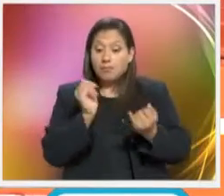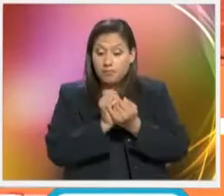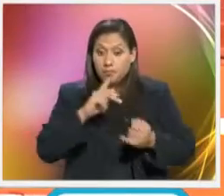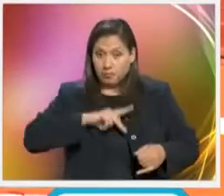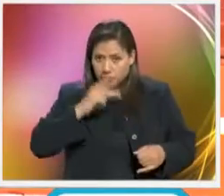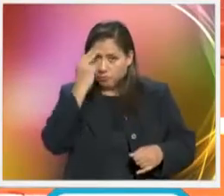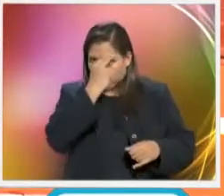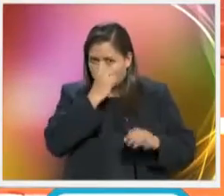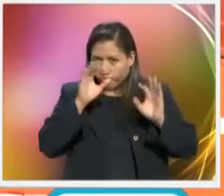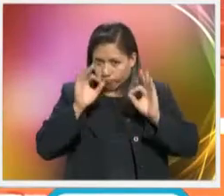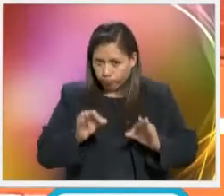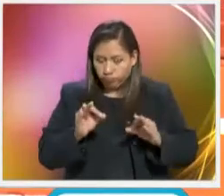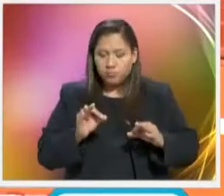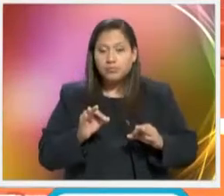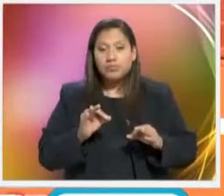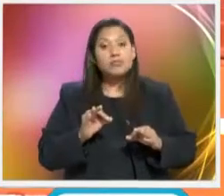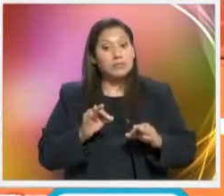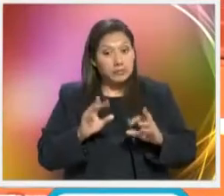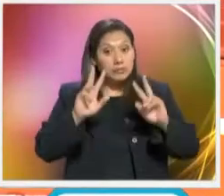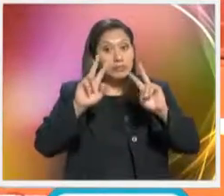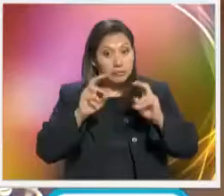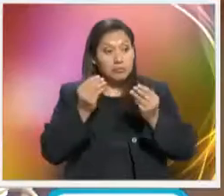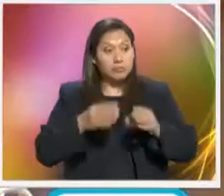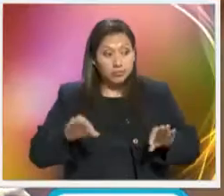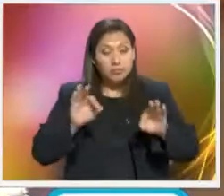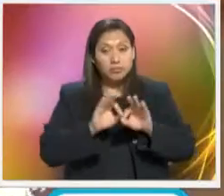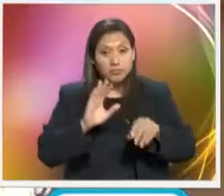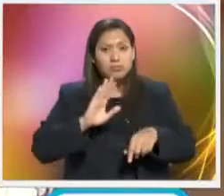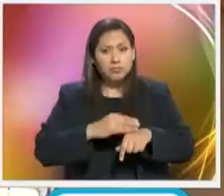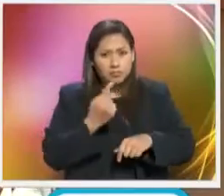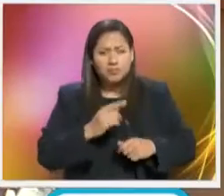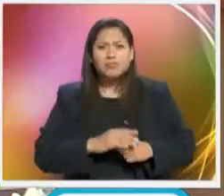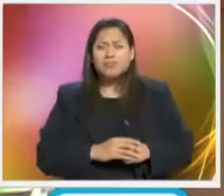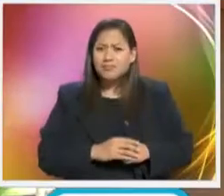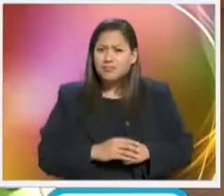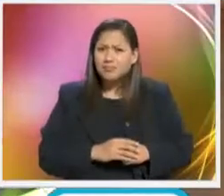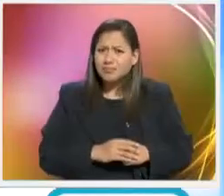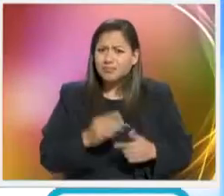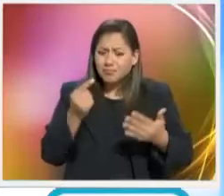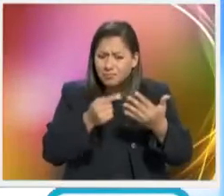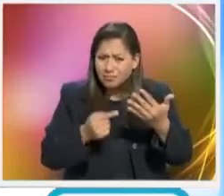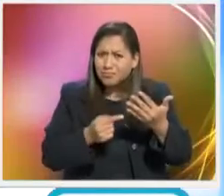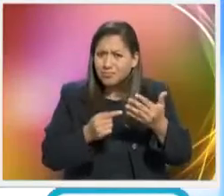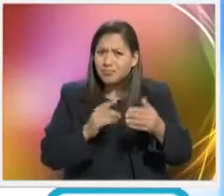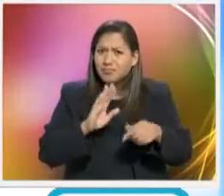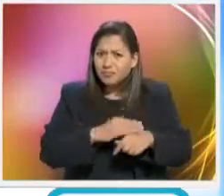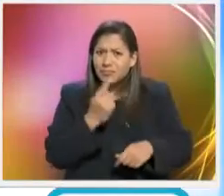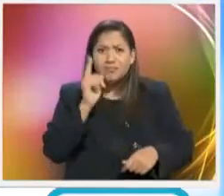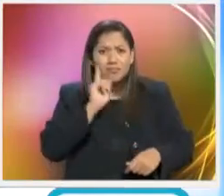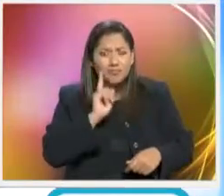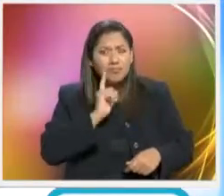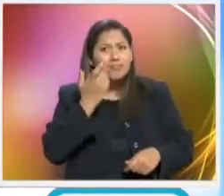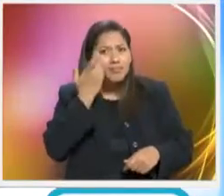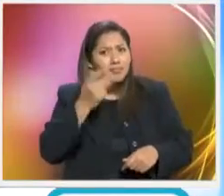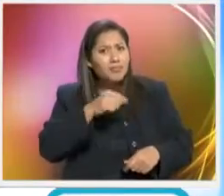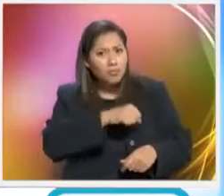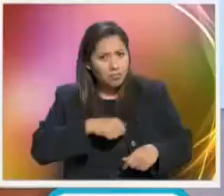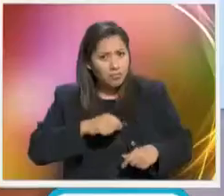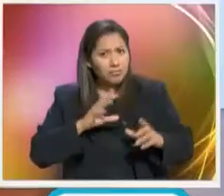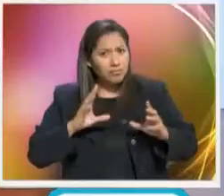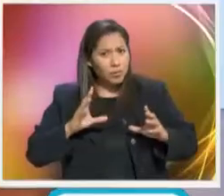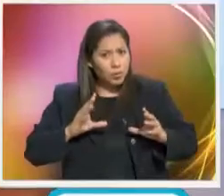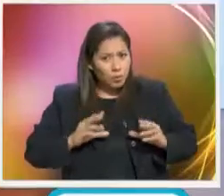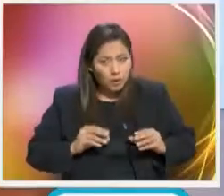de mama de por sí es un tema importante. Claro, porque está causado hay muchas causas para que las mujeres busquen este procedimiento,